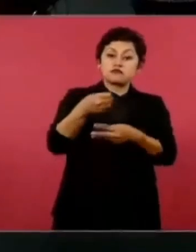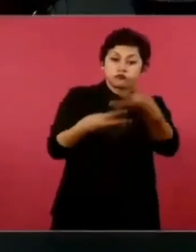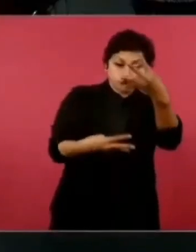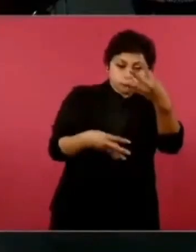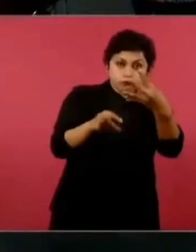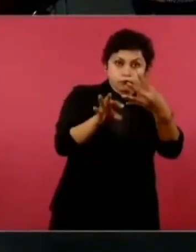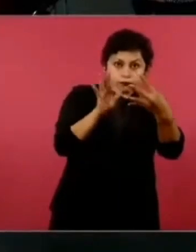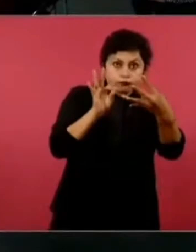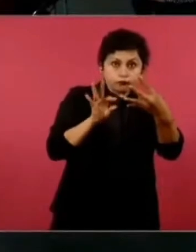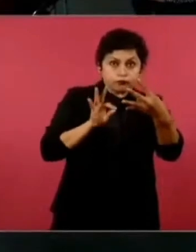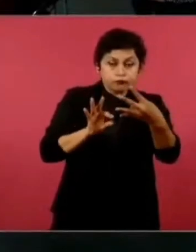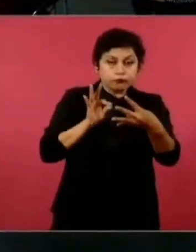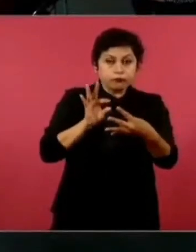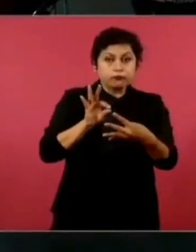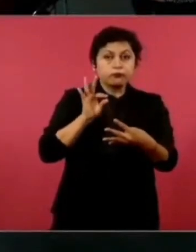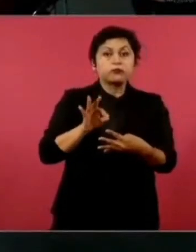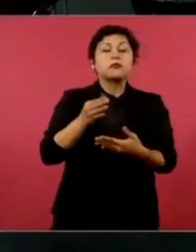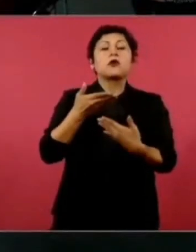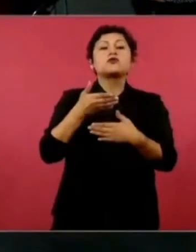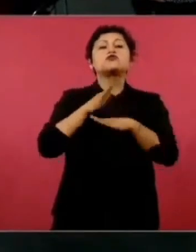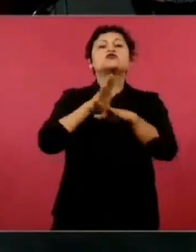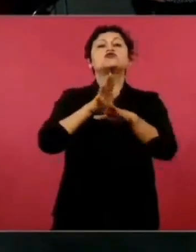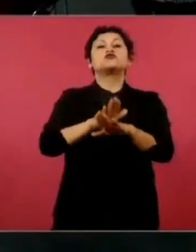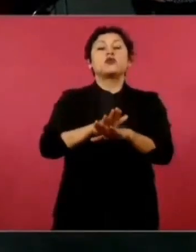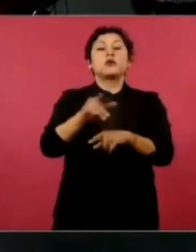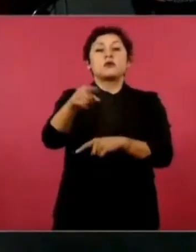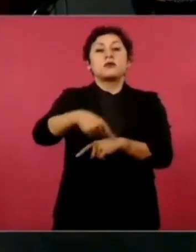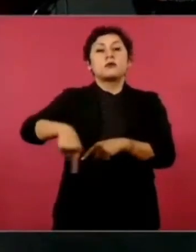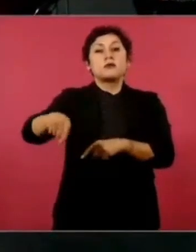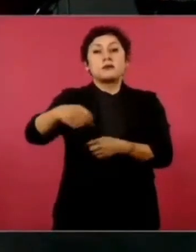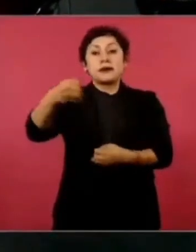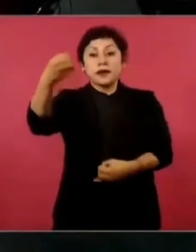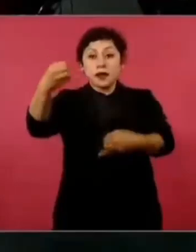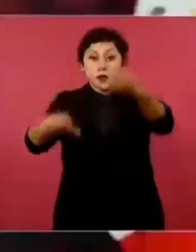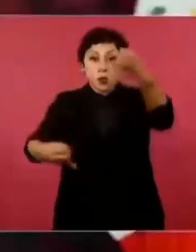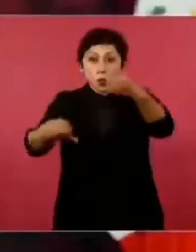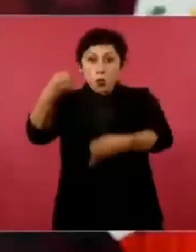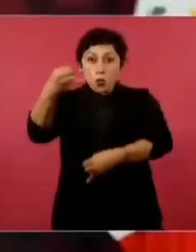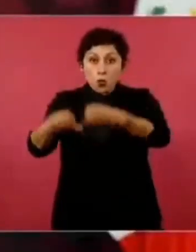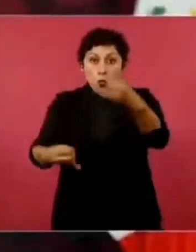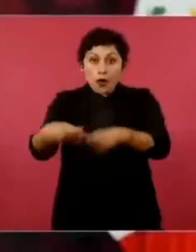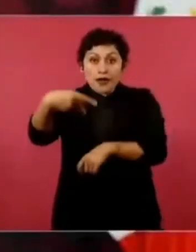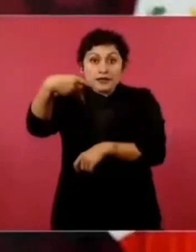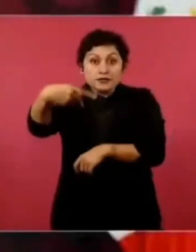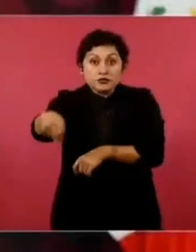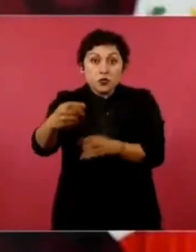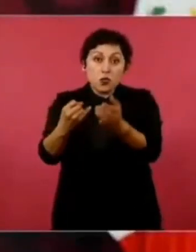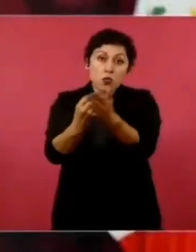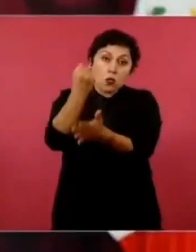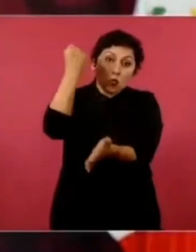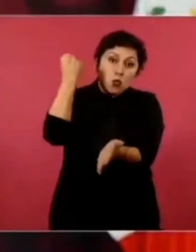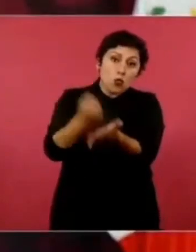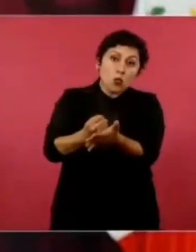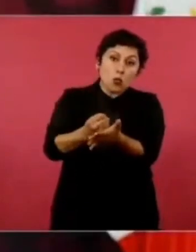de las órdenes de jueces que se han dado